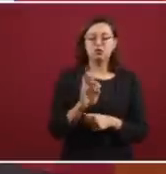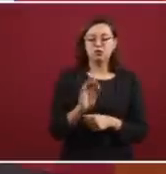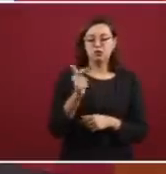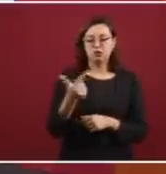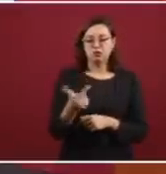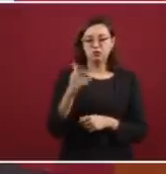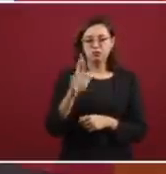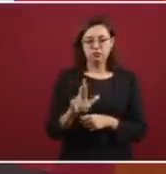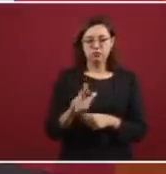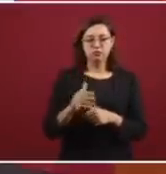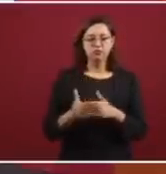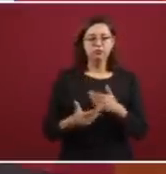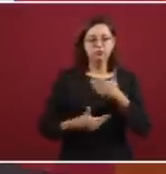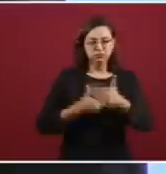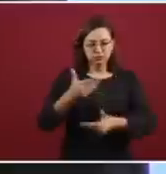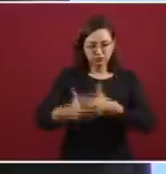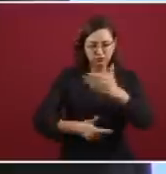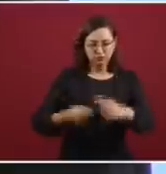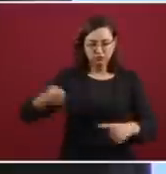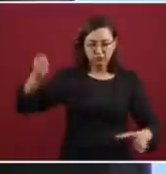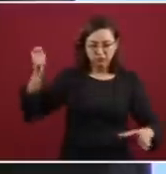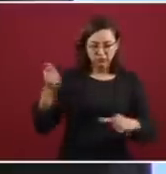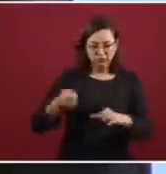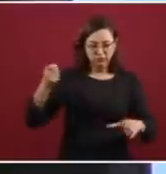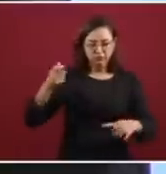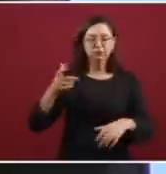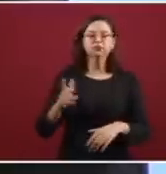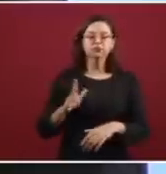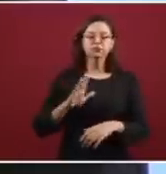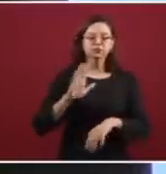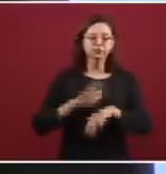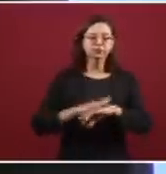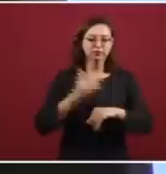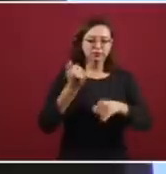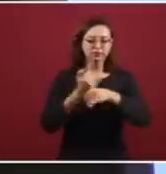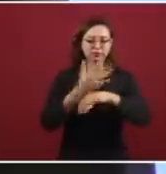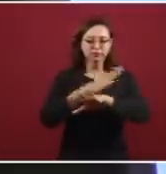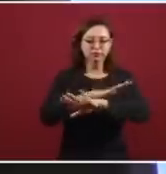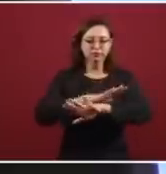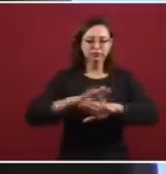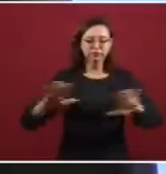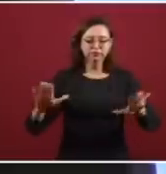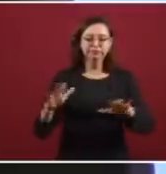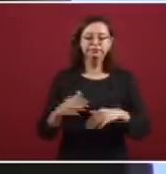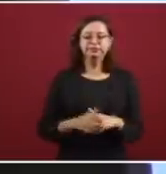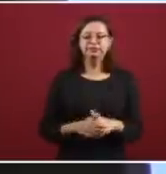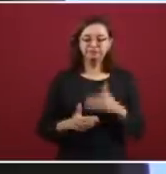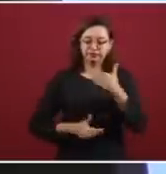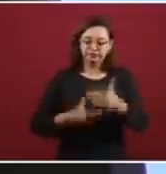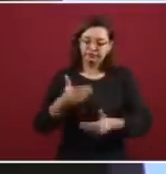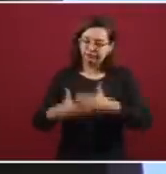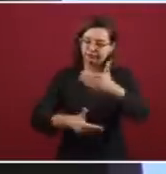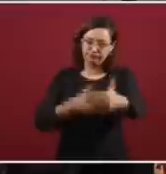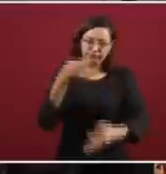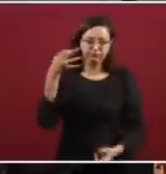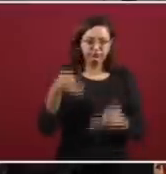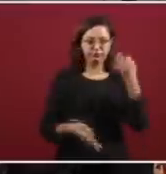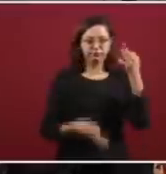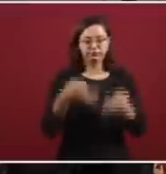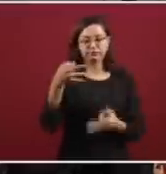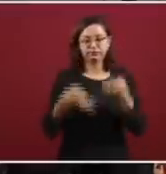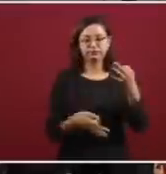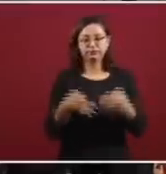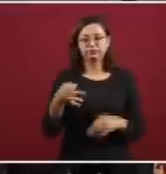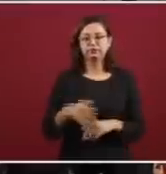República avance, pues daremos a conocer los detalles en el momento procesal oportuno. Que por cierto,